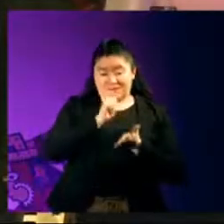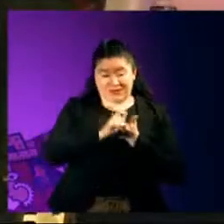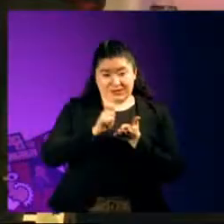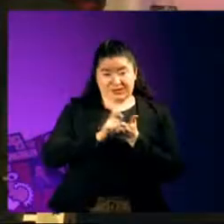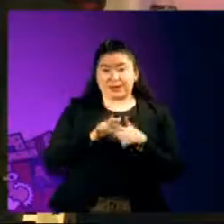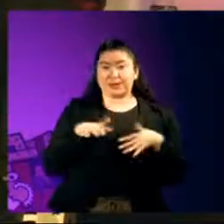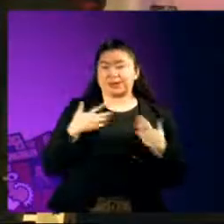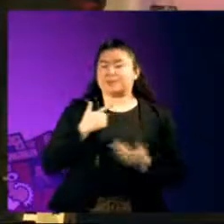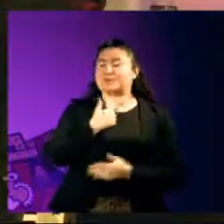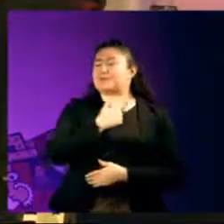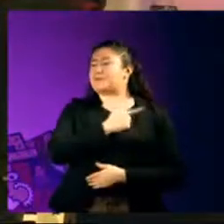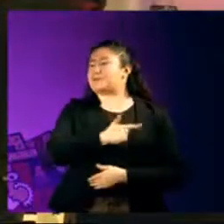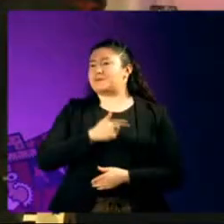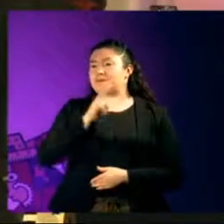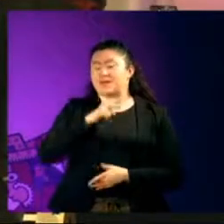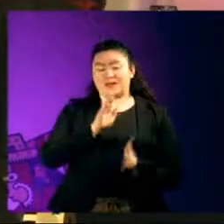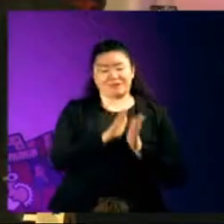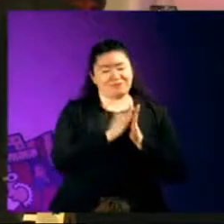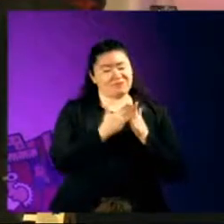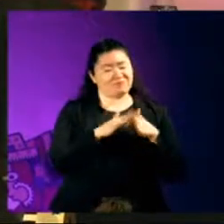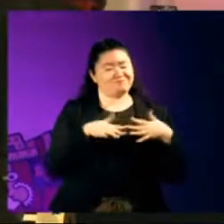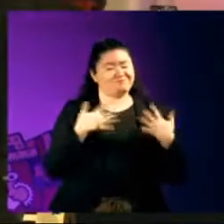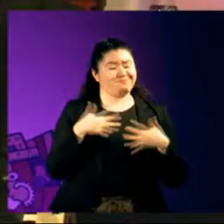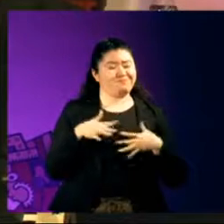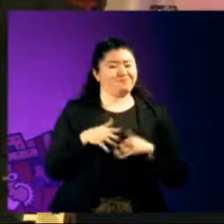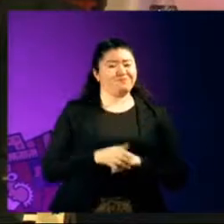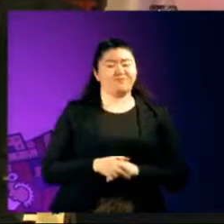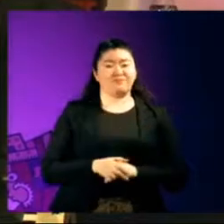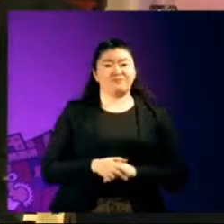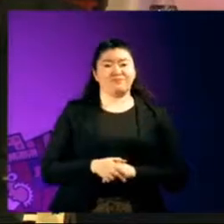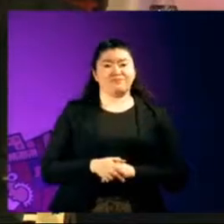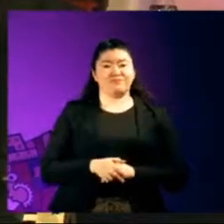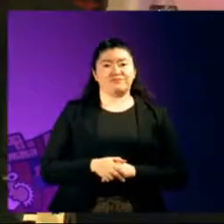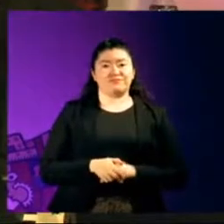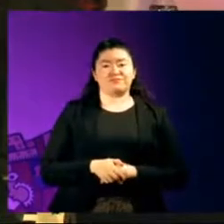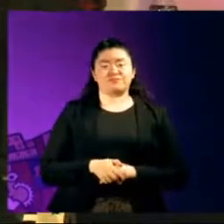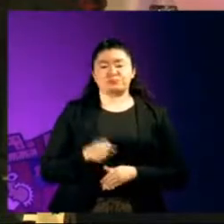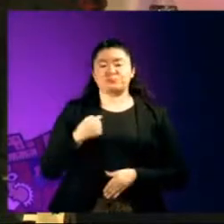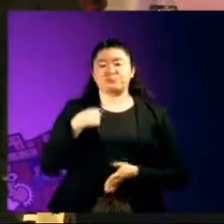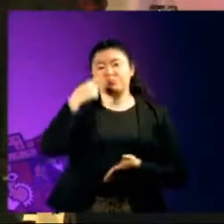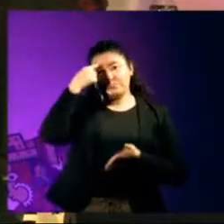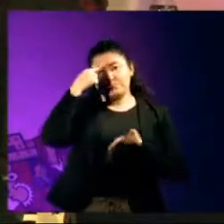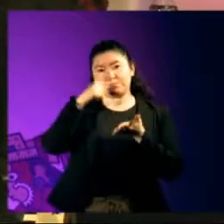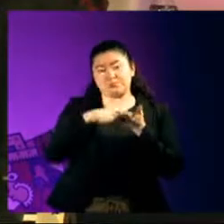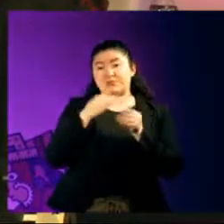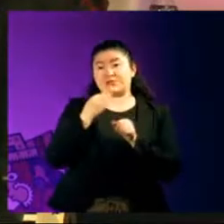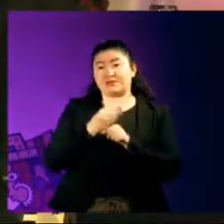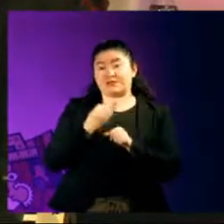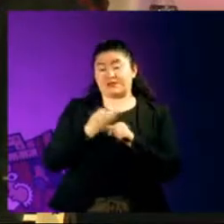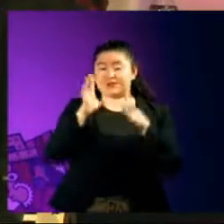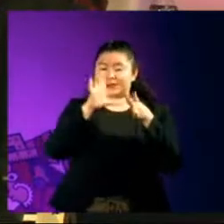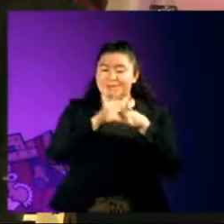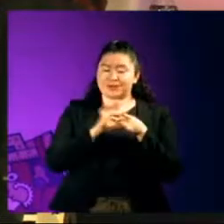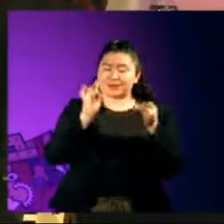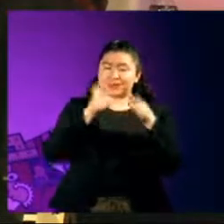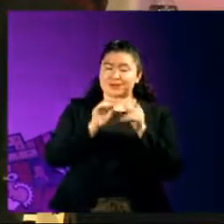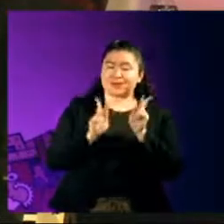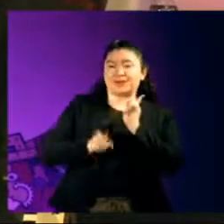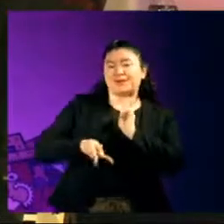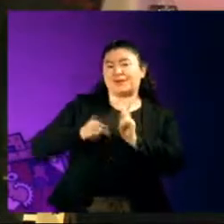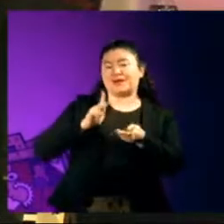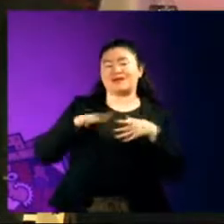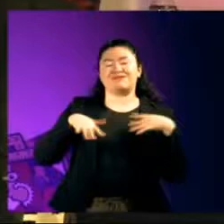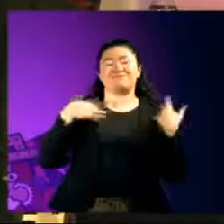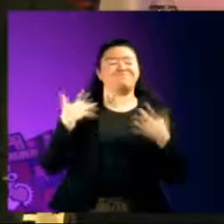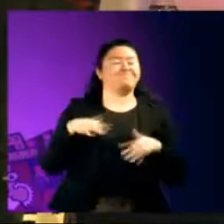me da muchísimo gusto que me sorprende esta novela y sí creo que es un privilegio estar hablando contigo y sí creo que es un privilegio leerte